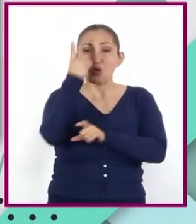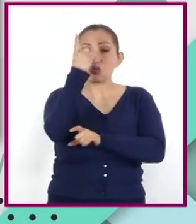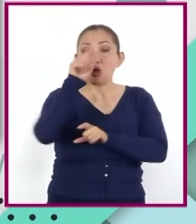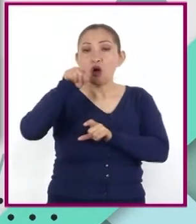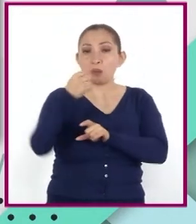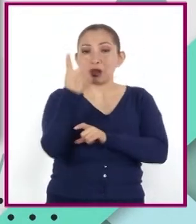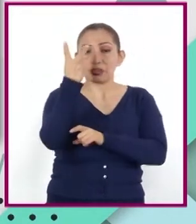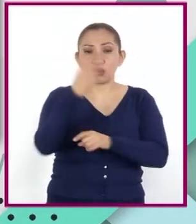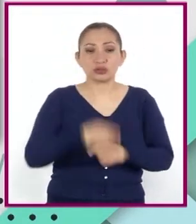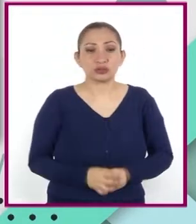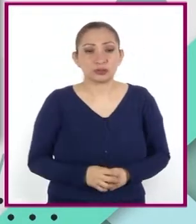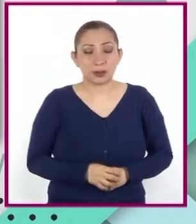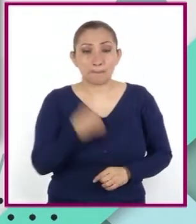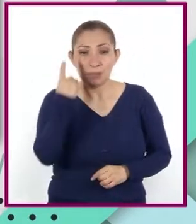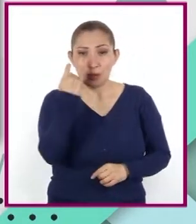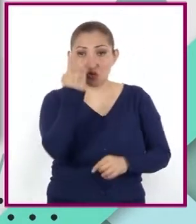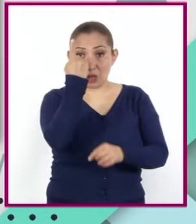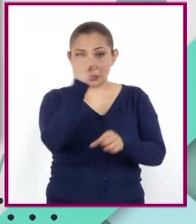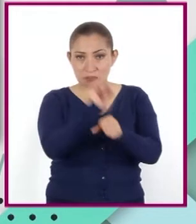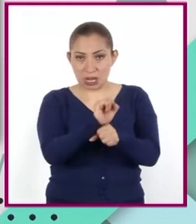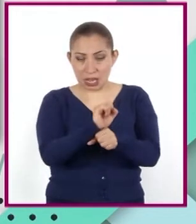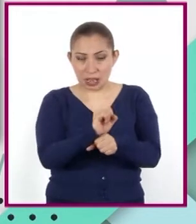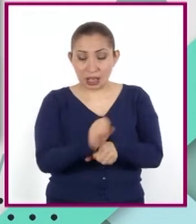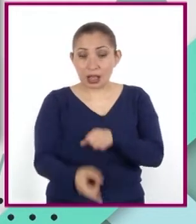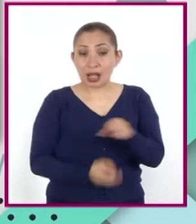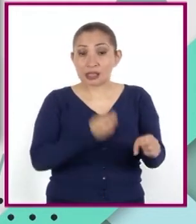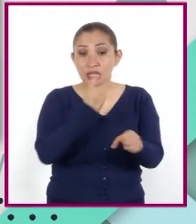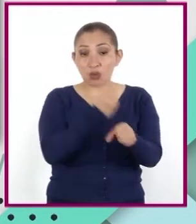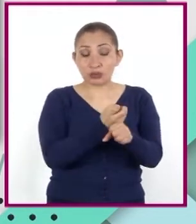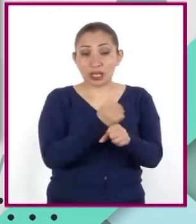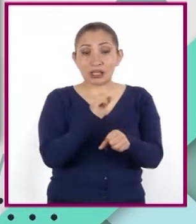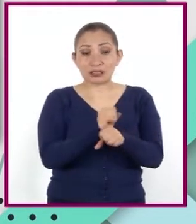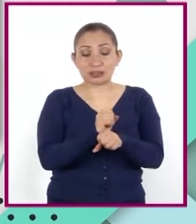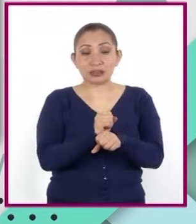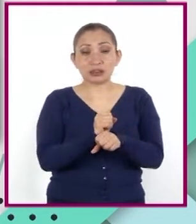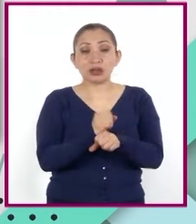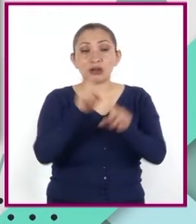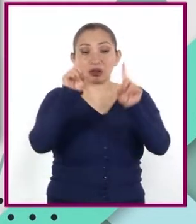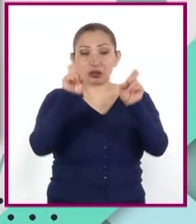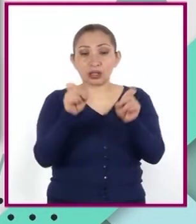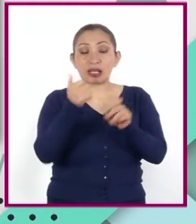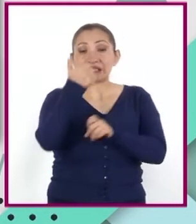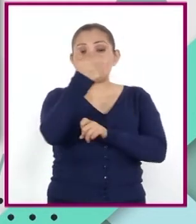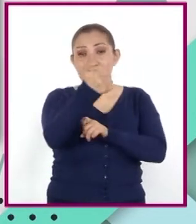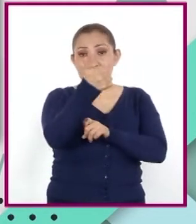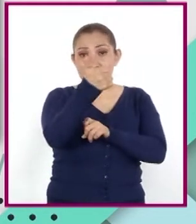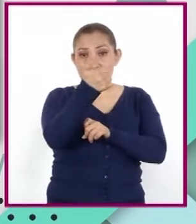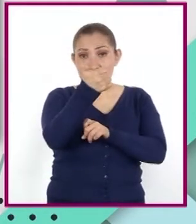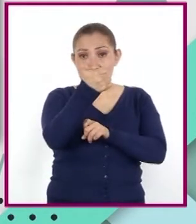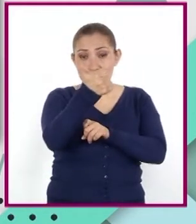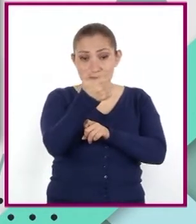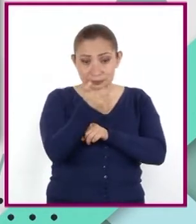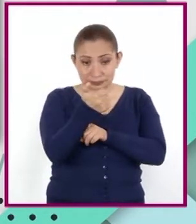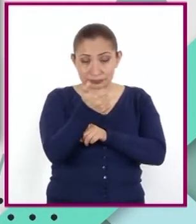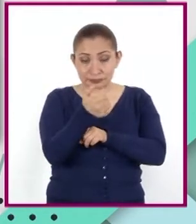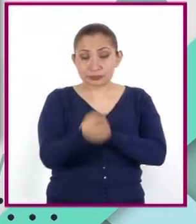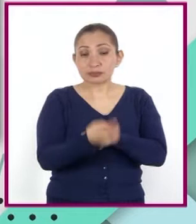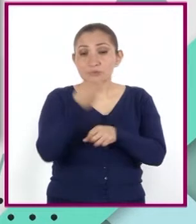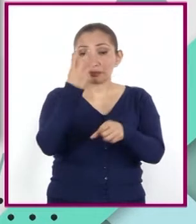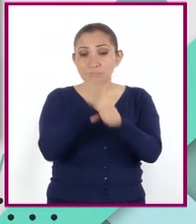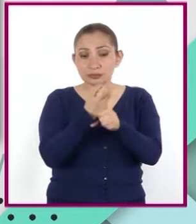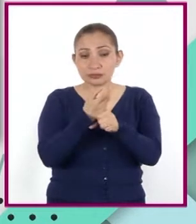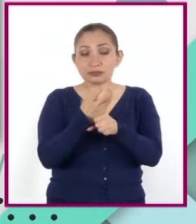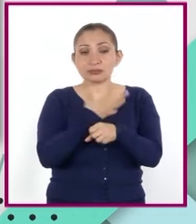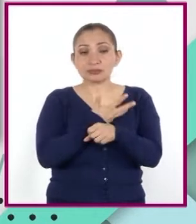1,2 para la primera semana. En la segunda semana lleva un ahorro de 6 pesos. En la tercera